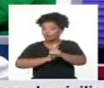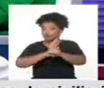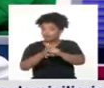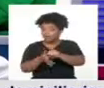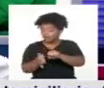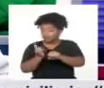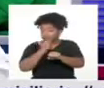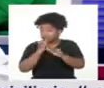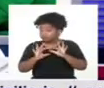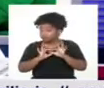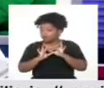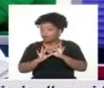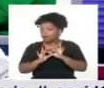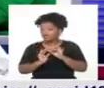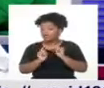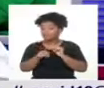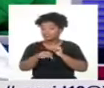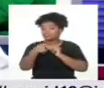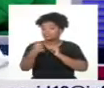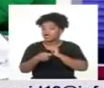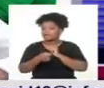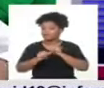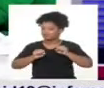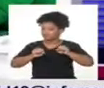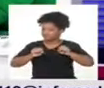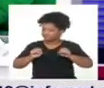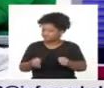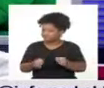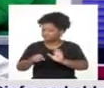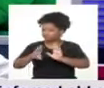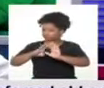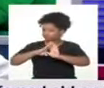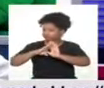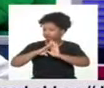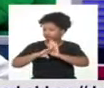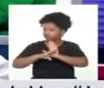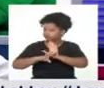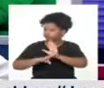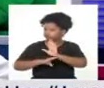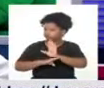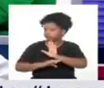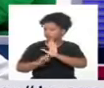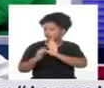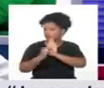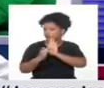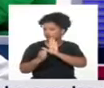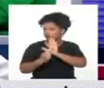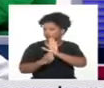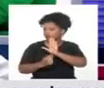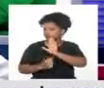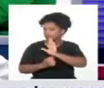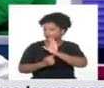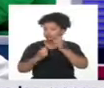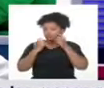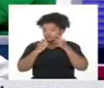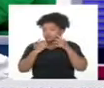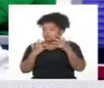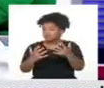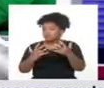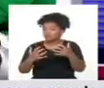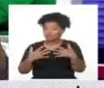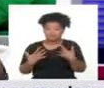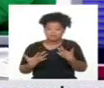un consejo popular, pues poder establecer ahí medidas de restricción que evite que